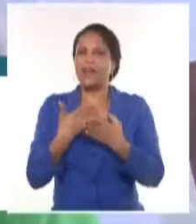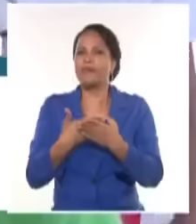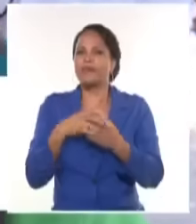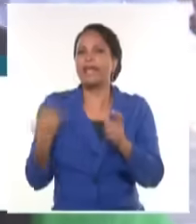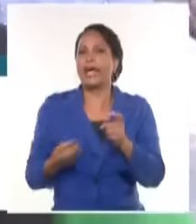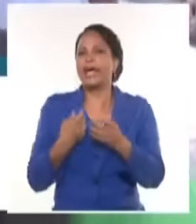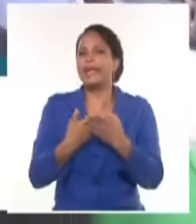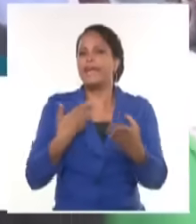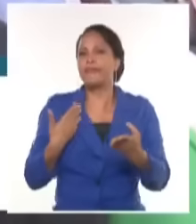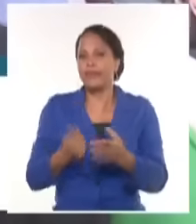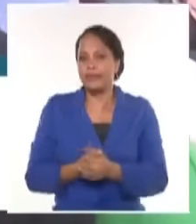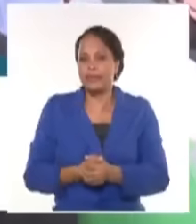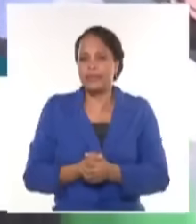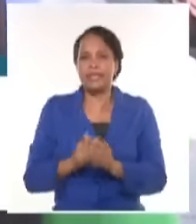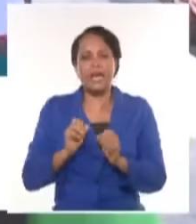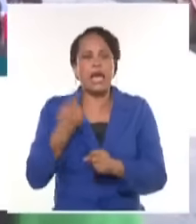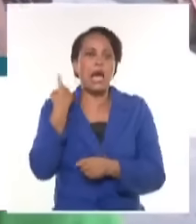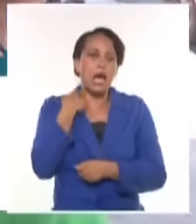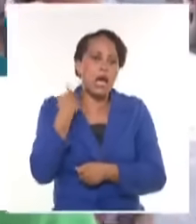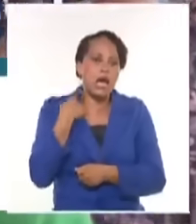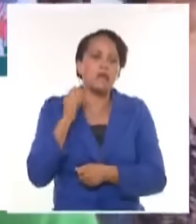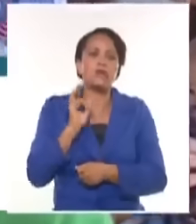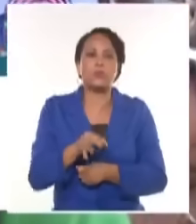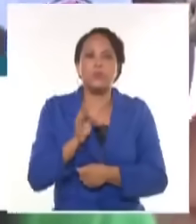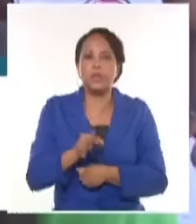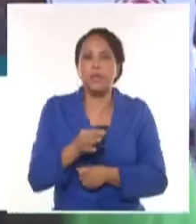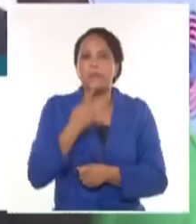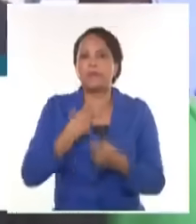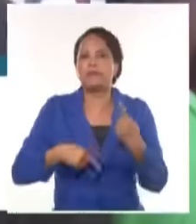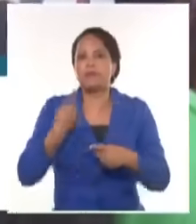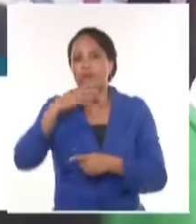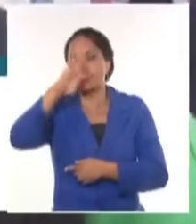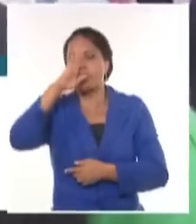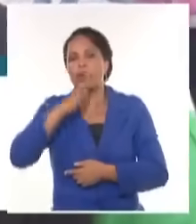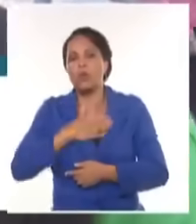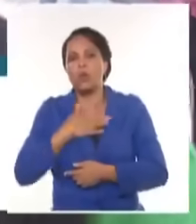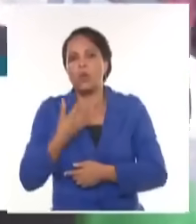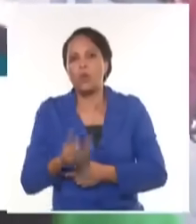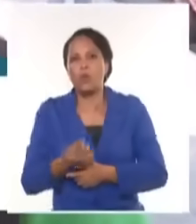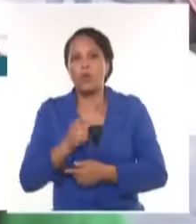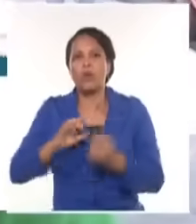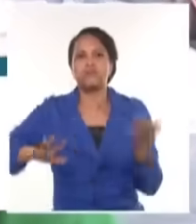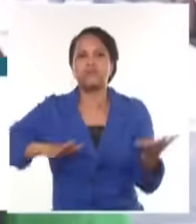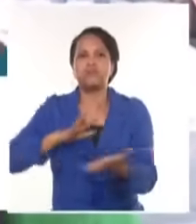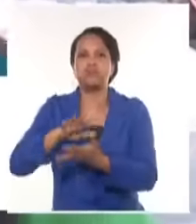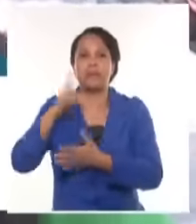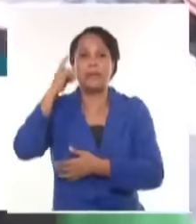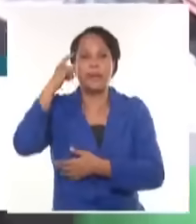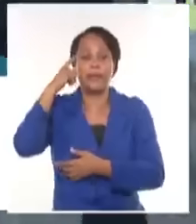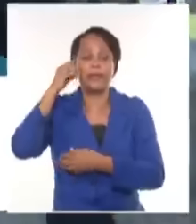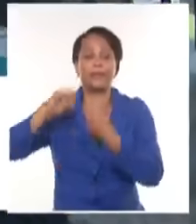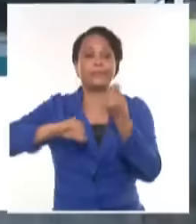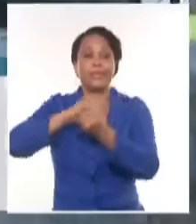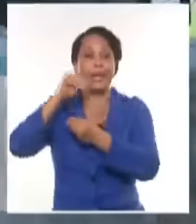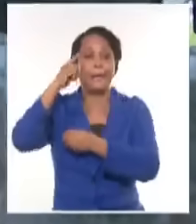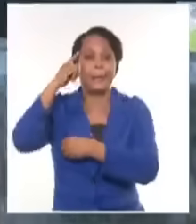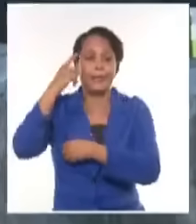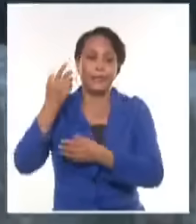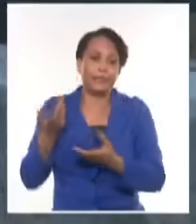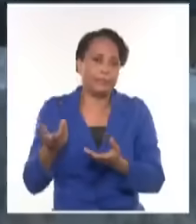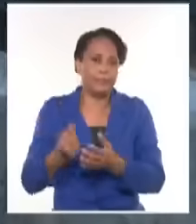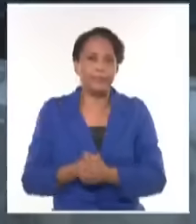años Estados Unidos está implementando contra Cuba y ahora buscando desestabilizar la conciencia de nosotros como cubanos.